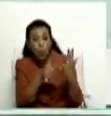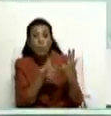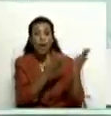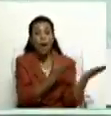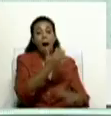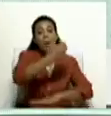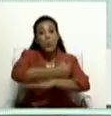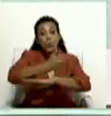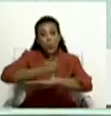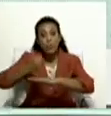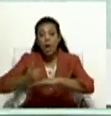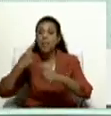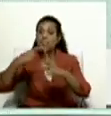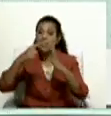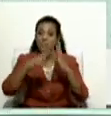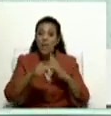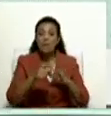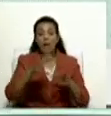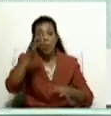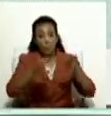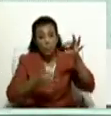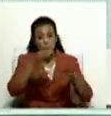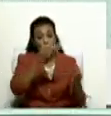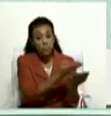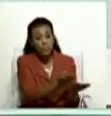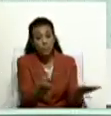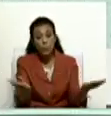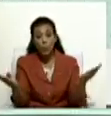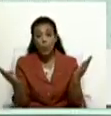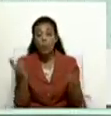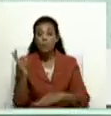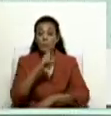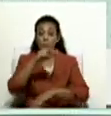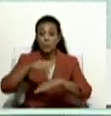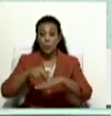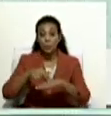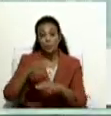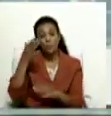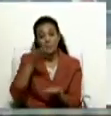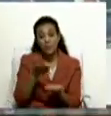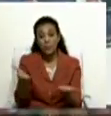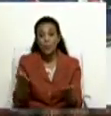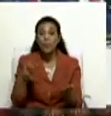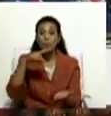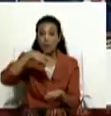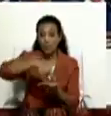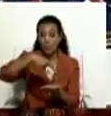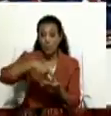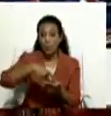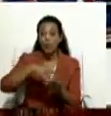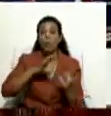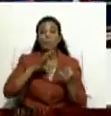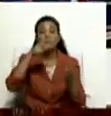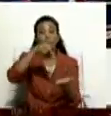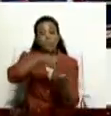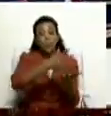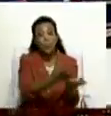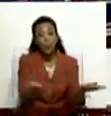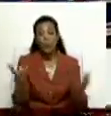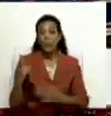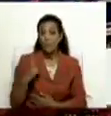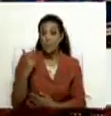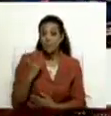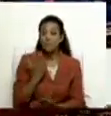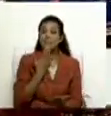bienvenida a las legisladoras y legisladores del Consejo legislativo del estado carabobo que se encuentra aquí